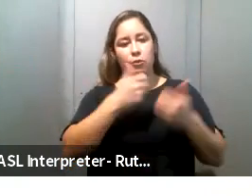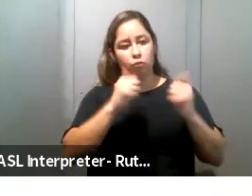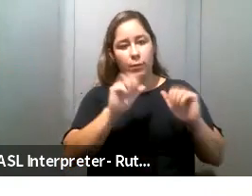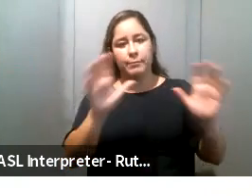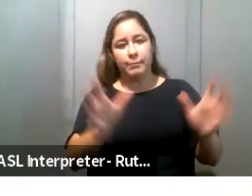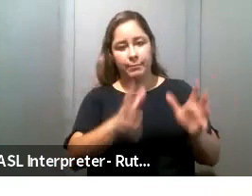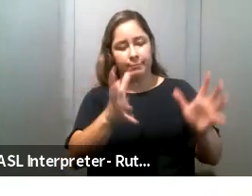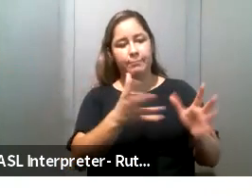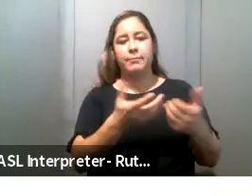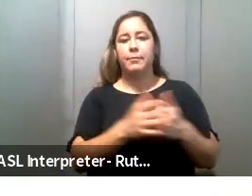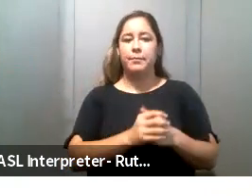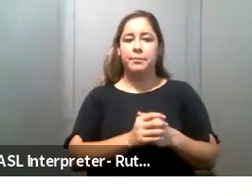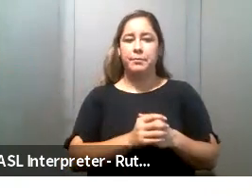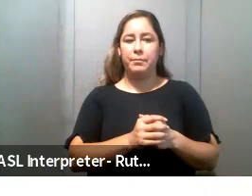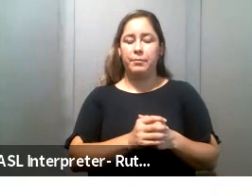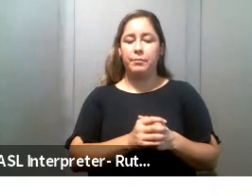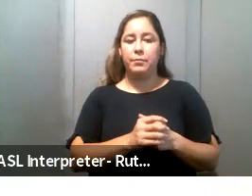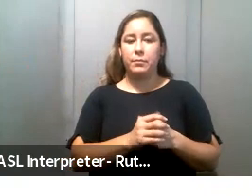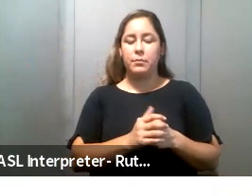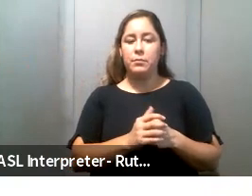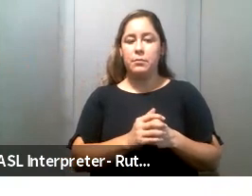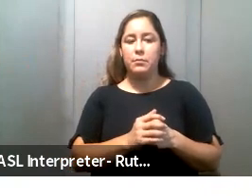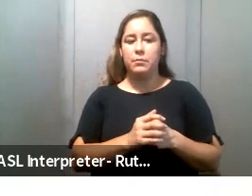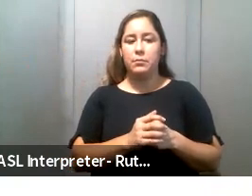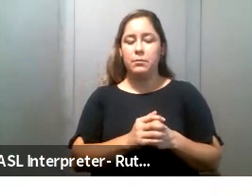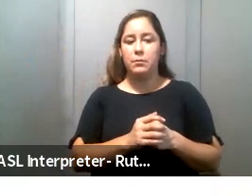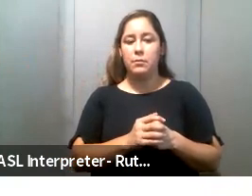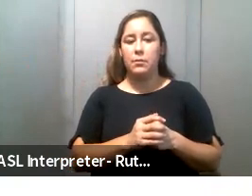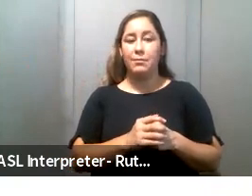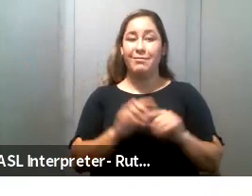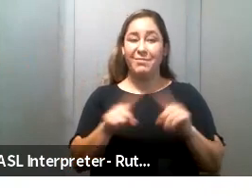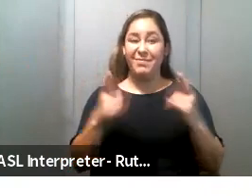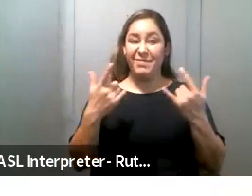estamos viviendo esta realidad de la administración de Trump,